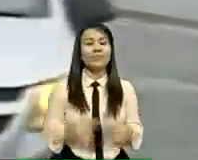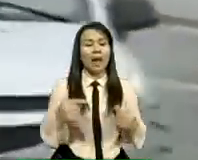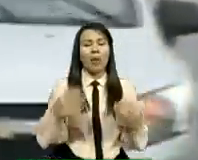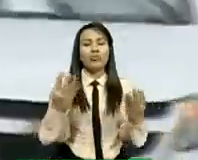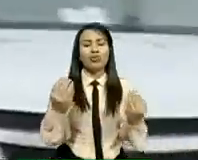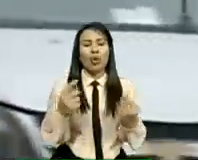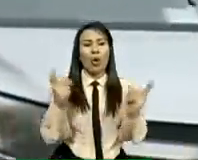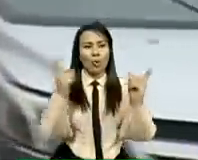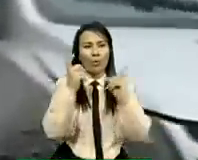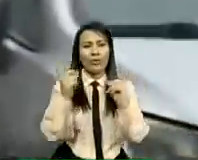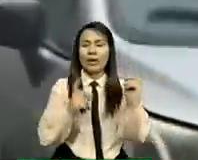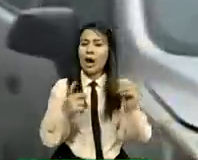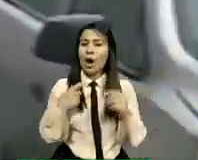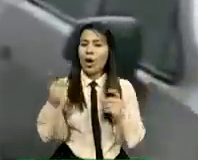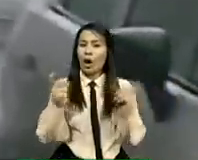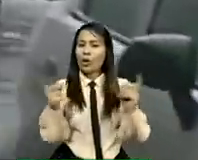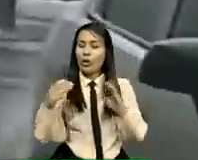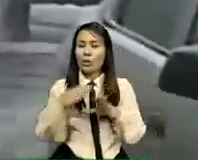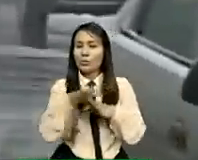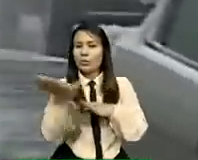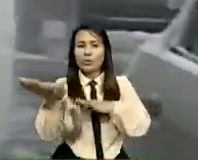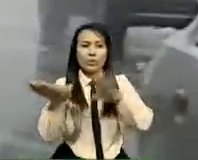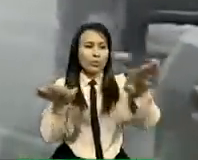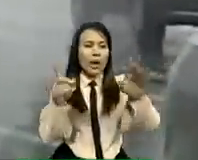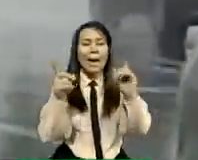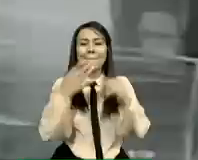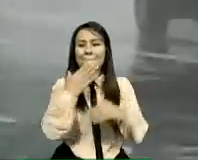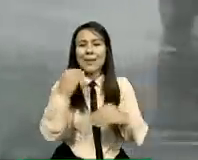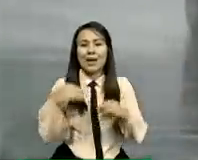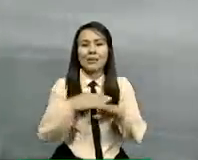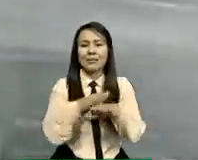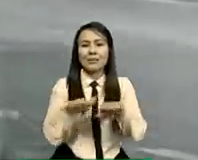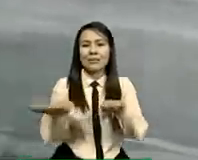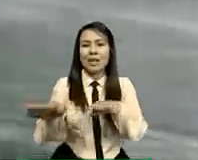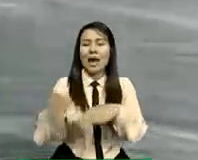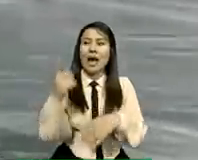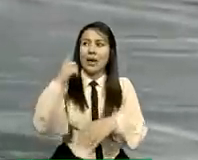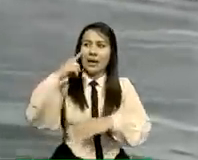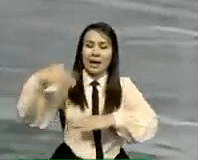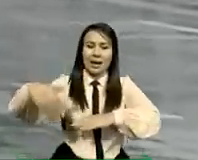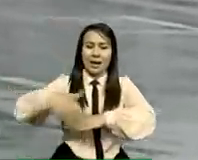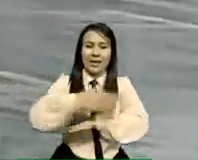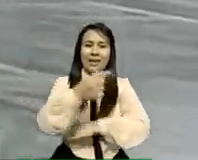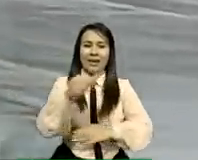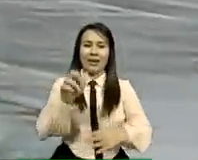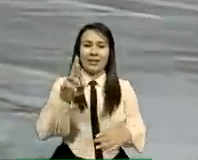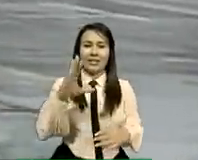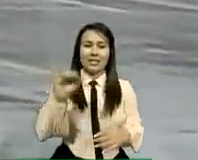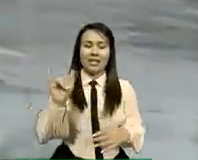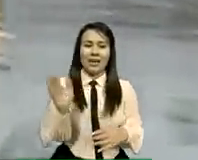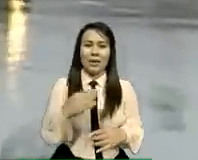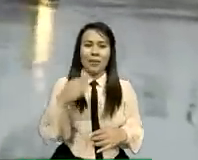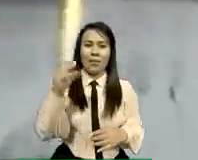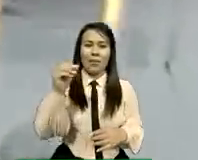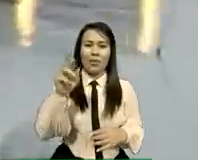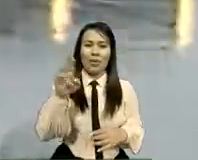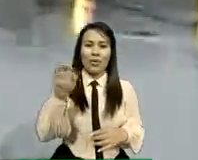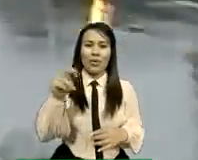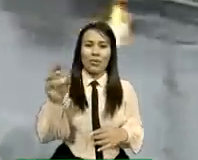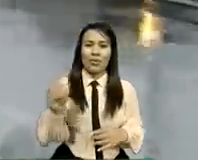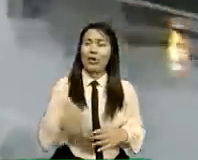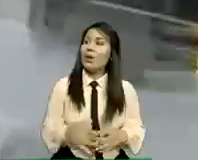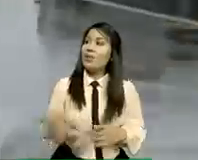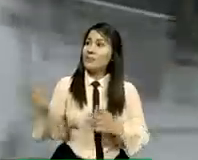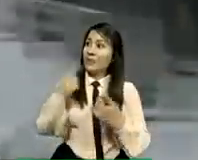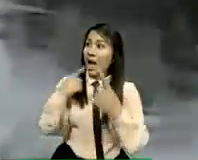hay que tomar rutas alternas como la vía Esmeraldas, como la vía García Moreno, que es una de las opciones necesarias. Vamos a hablar un